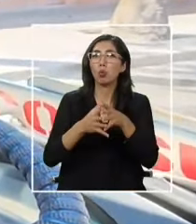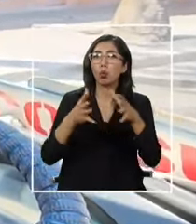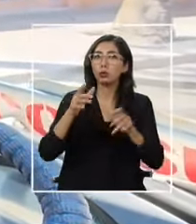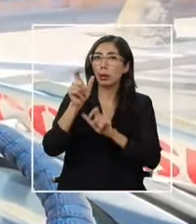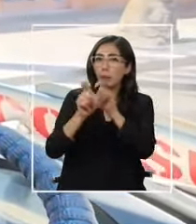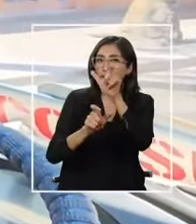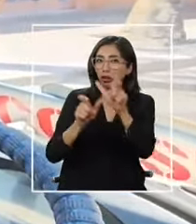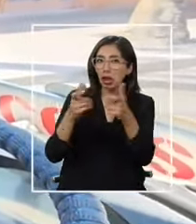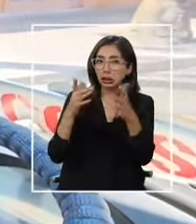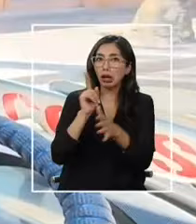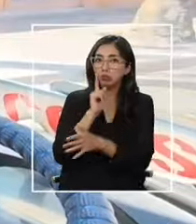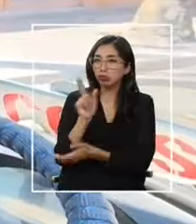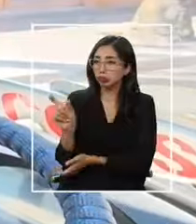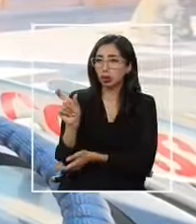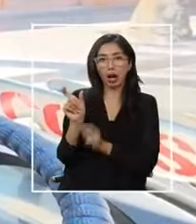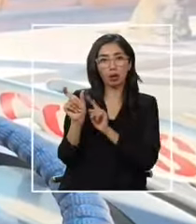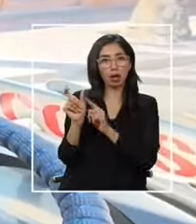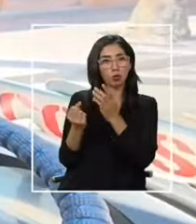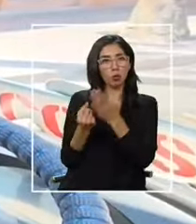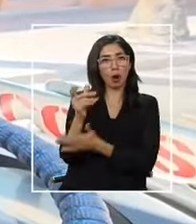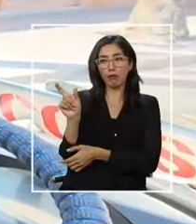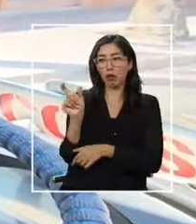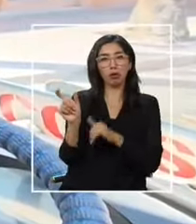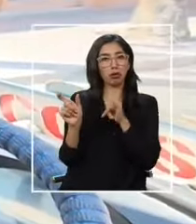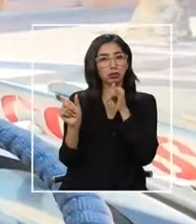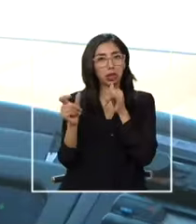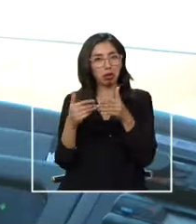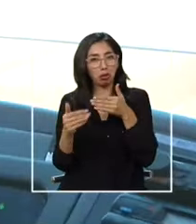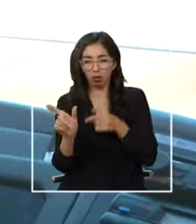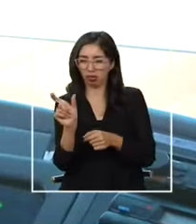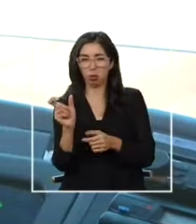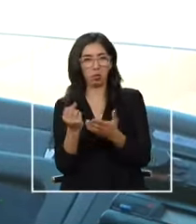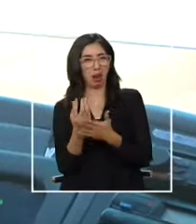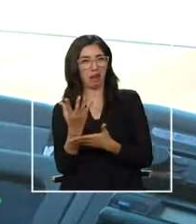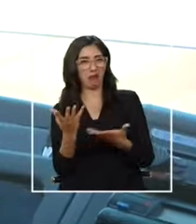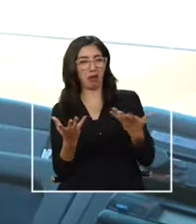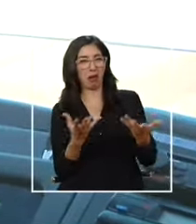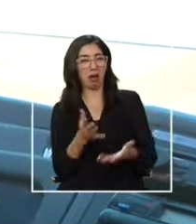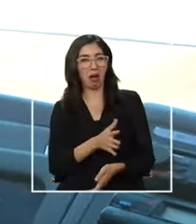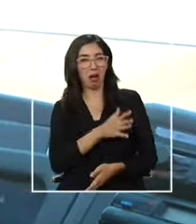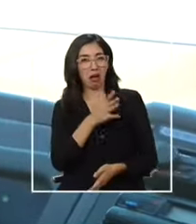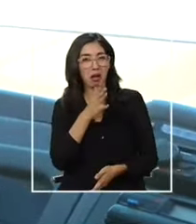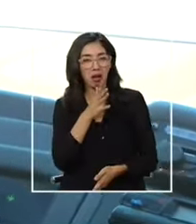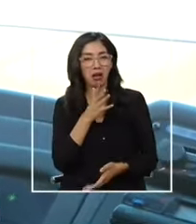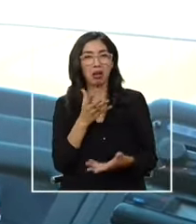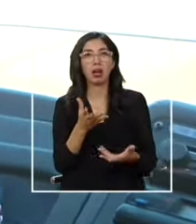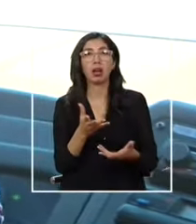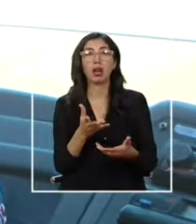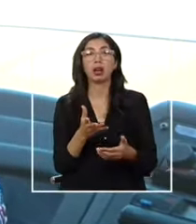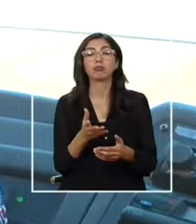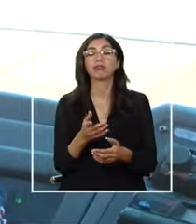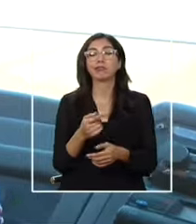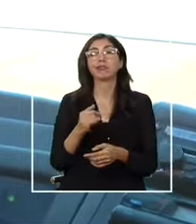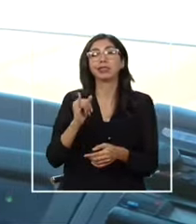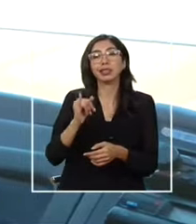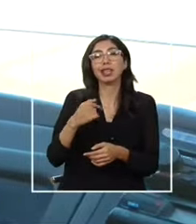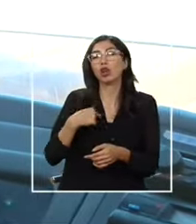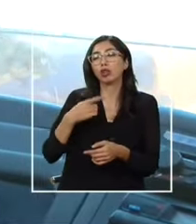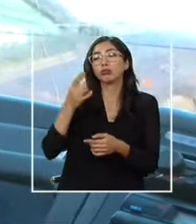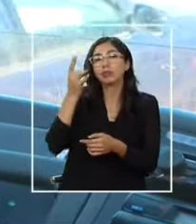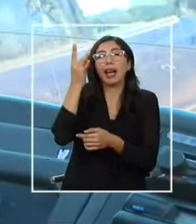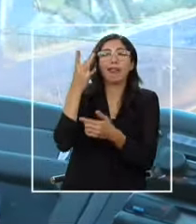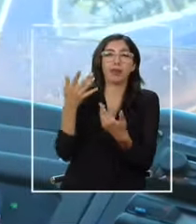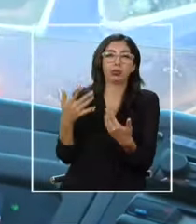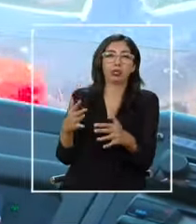no sé dónde, pero tarjetas nuevas. Siempre esto pasa, es normal ya. Nosotros igual nos damos cuenta, igual dejamos